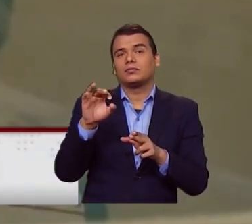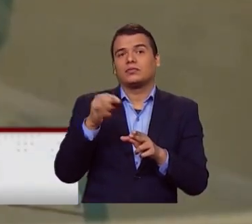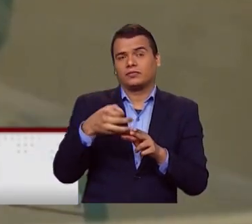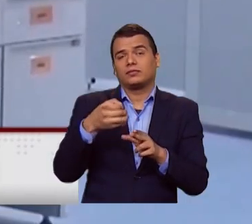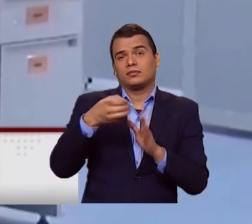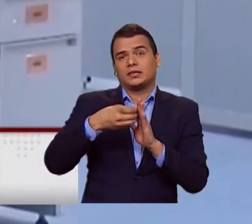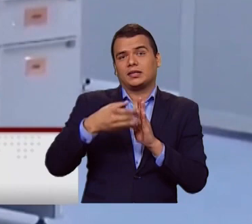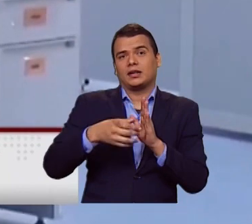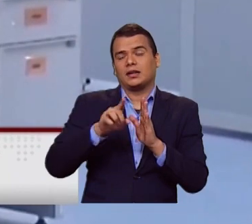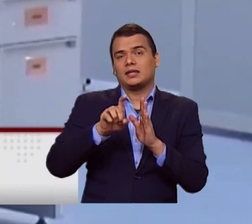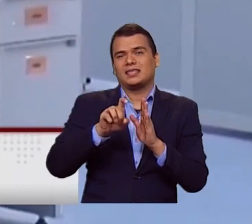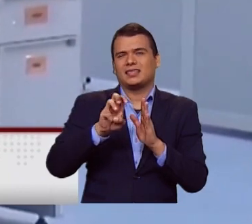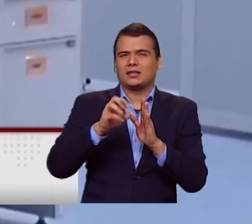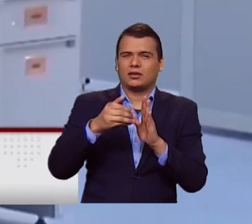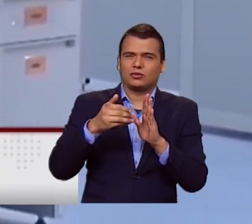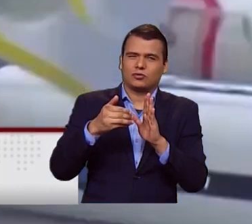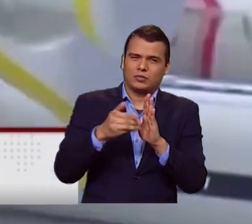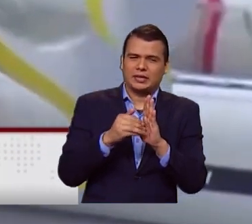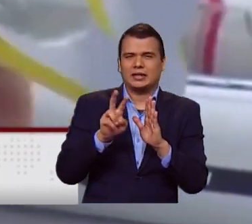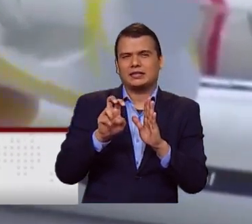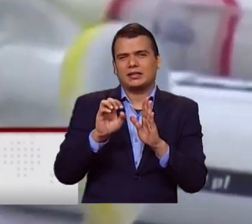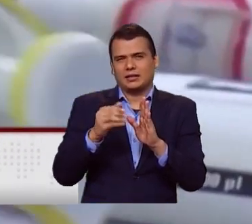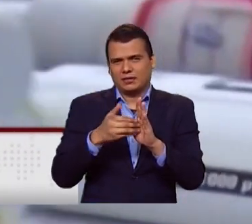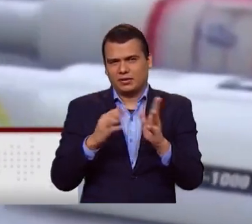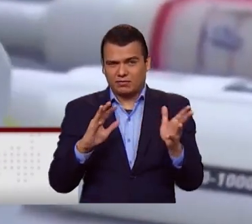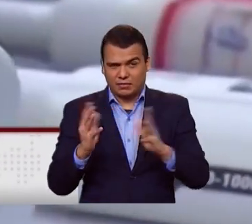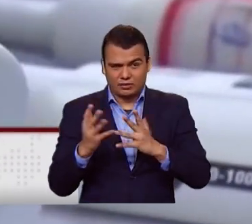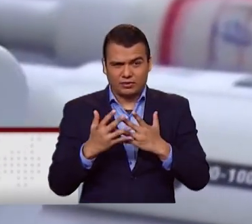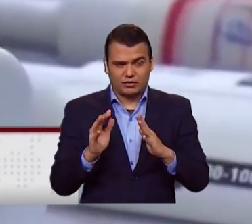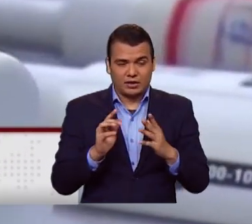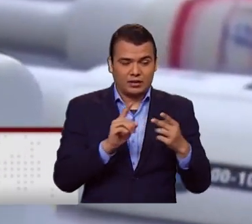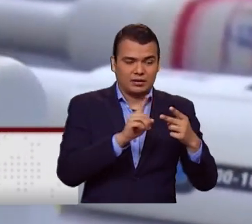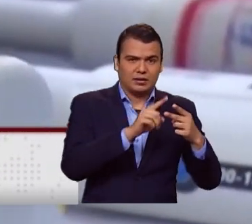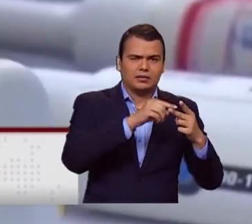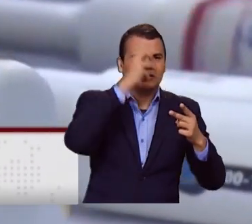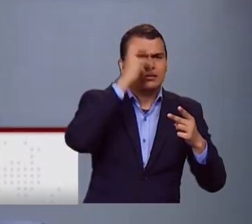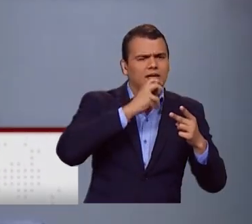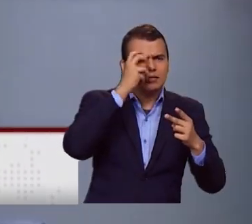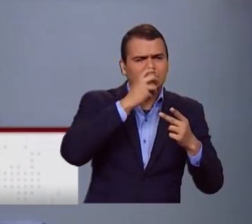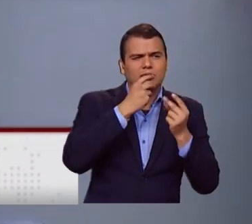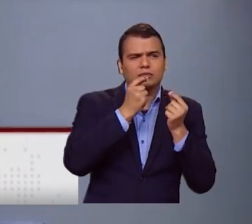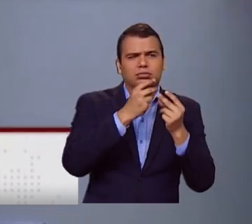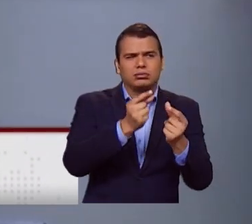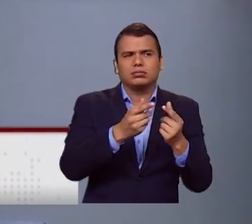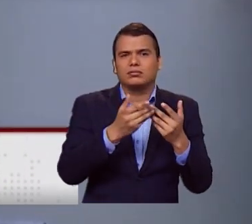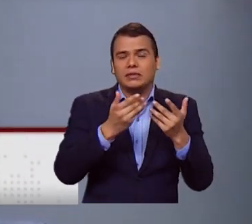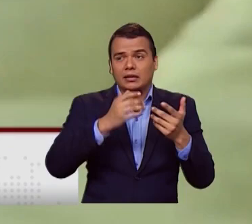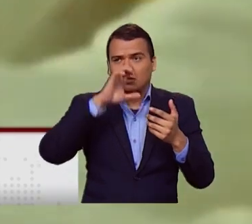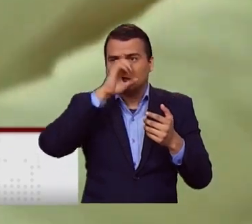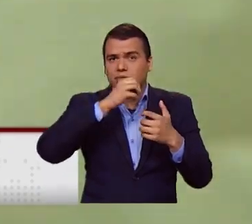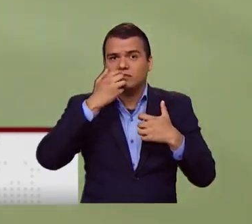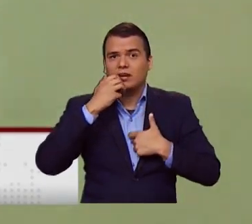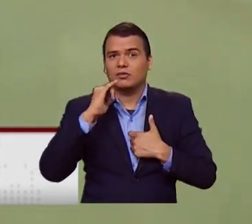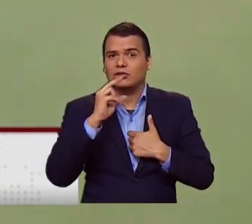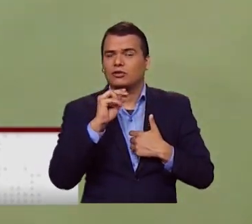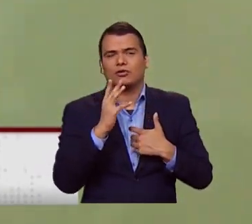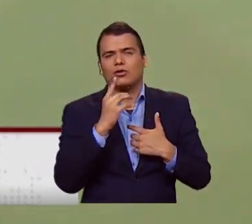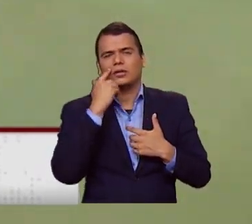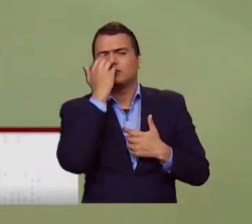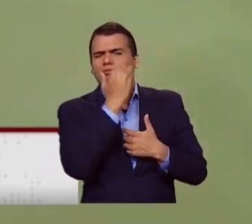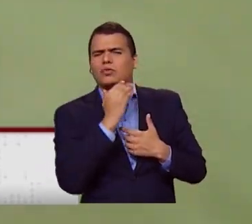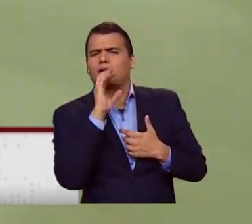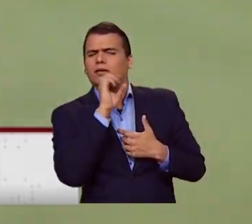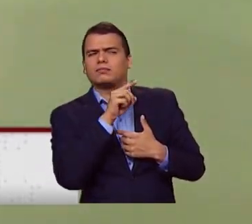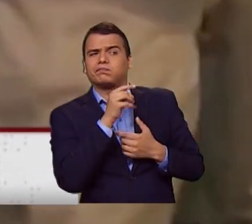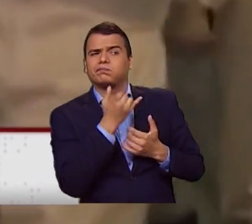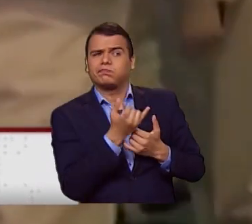mil pesos por unidad. Tiene que quedar claro que las pruebas rápidas son para tamizaje, no son para diagnóstico. Por esta razón, conseguir material